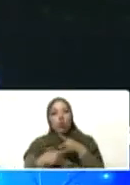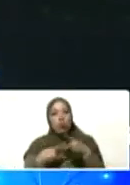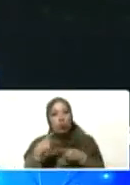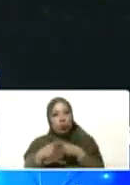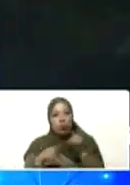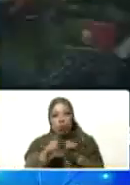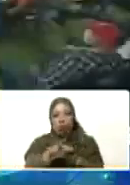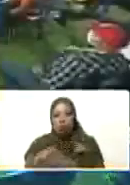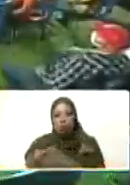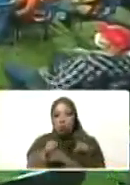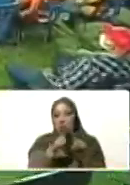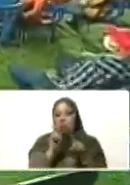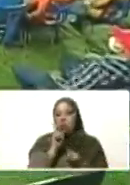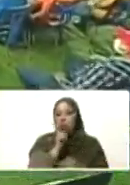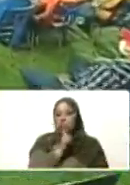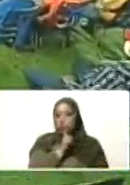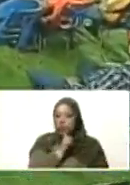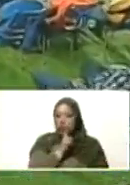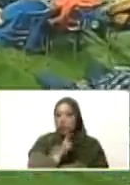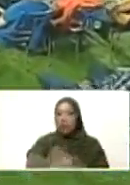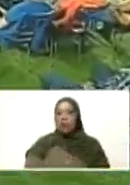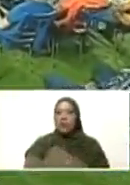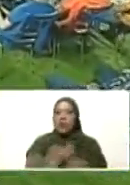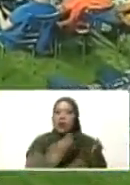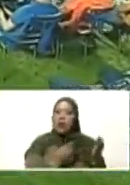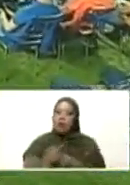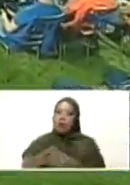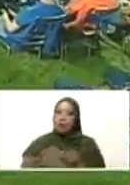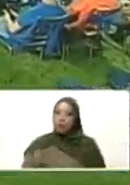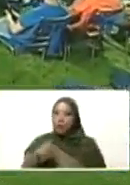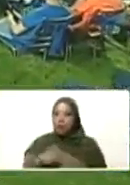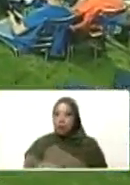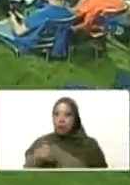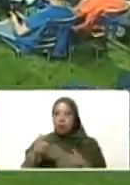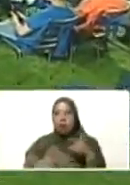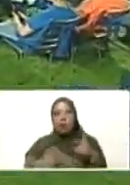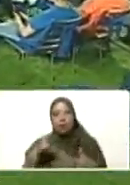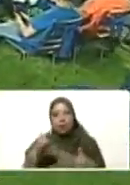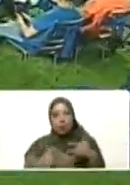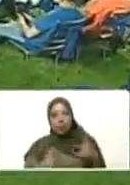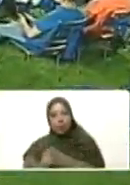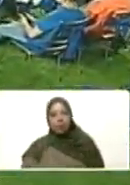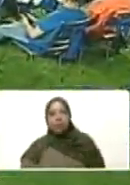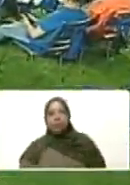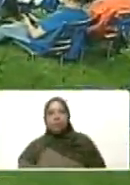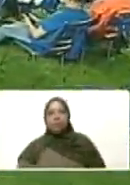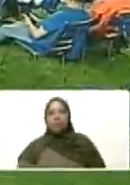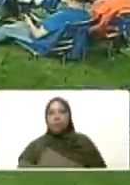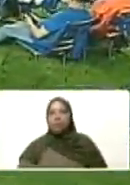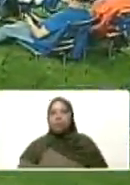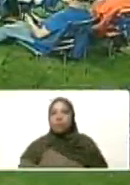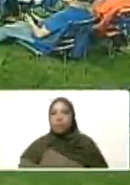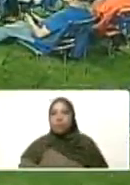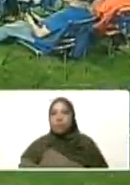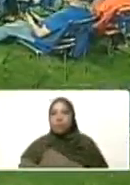Sucre, Oscar Quintero, José Madail, Roberto Alfonso, Alberto Madail,